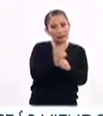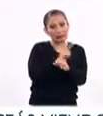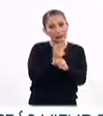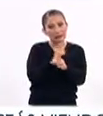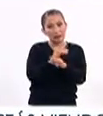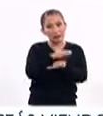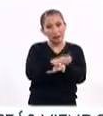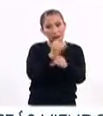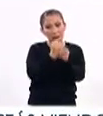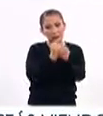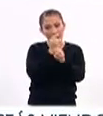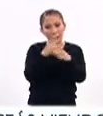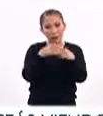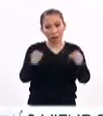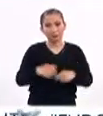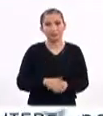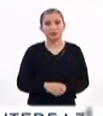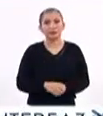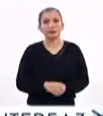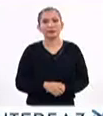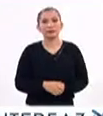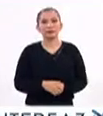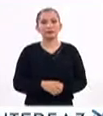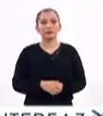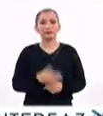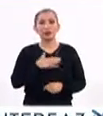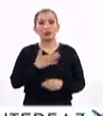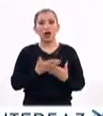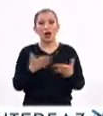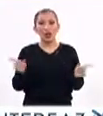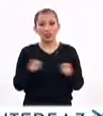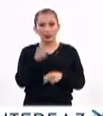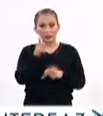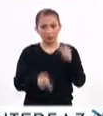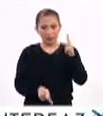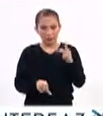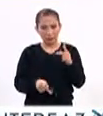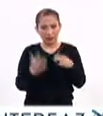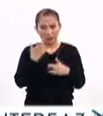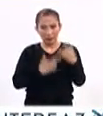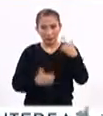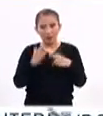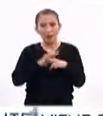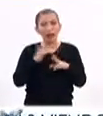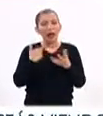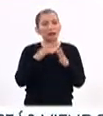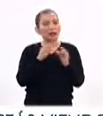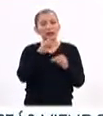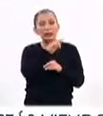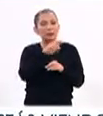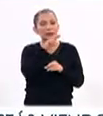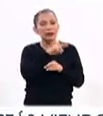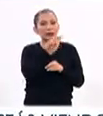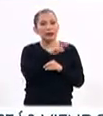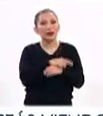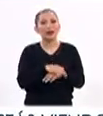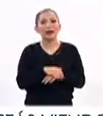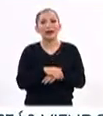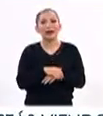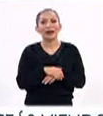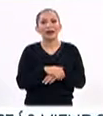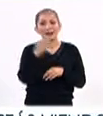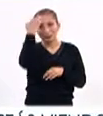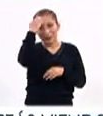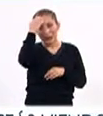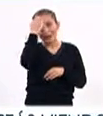licenciatura sobre Japón también. Muy bien. Bueno, pues vamos a hacer una brevísima pausa y regresamos para que nos cuentes rapidísimo